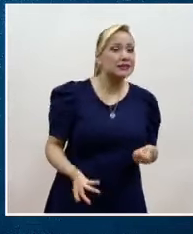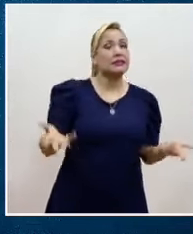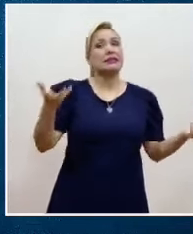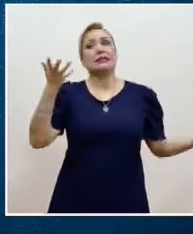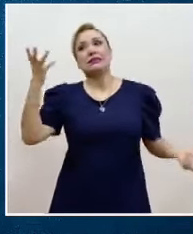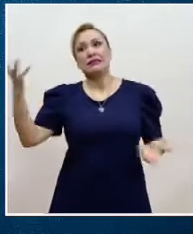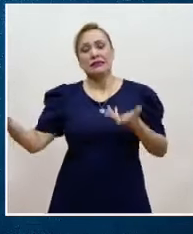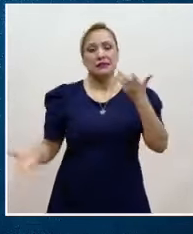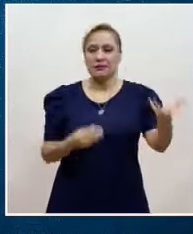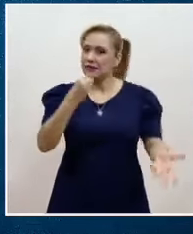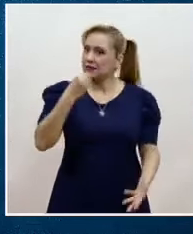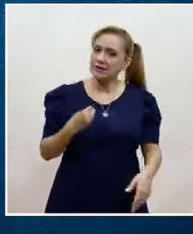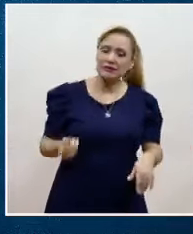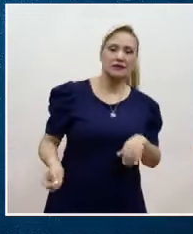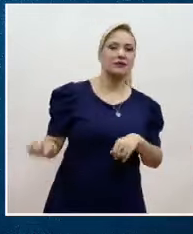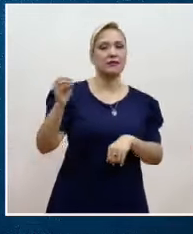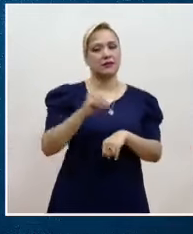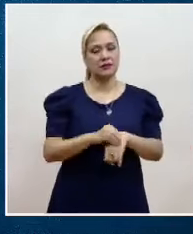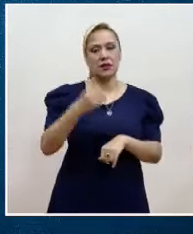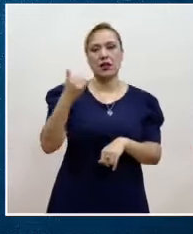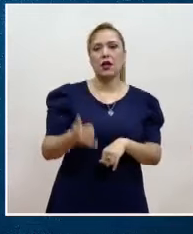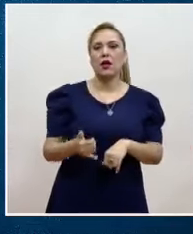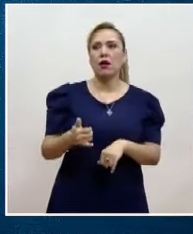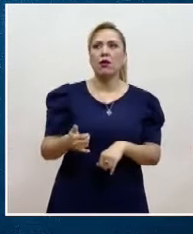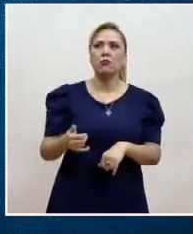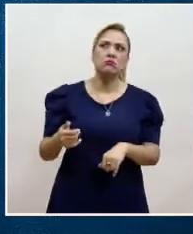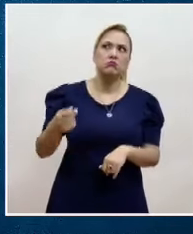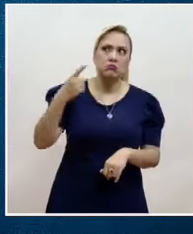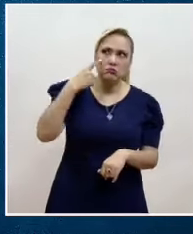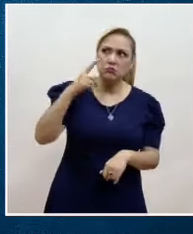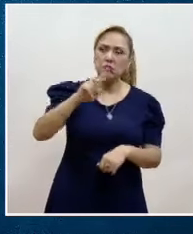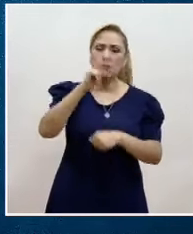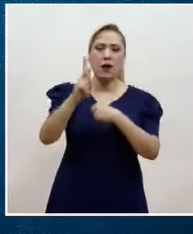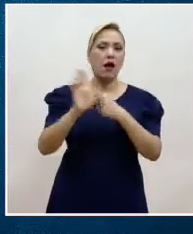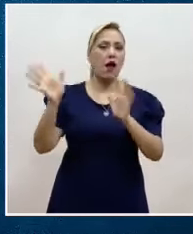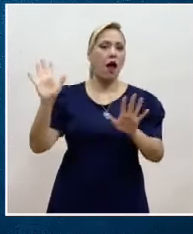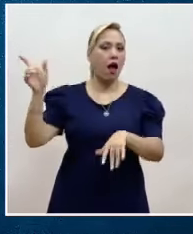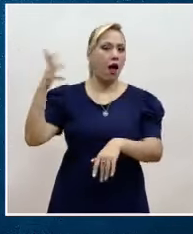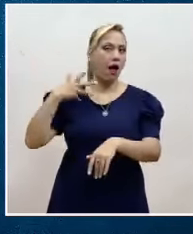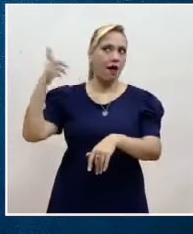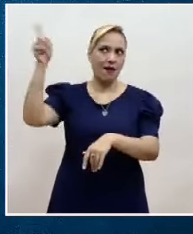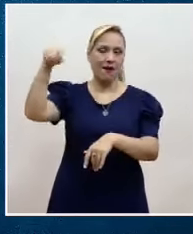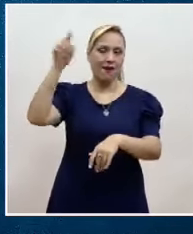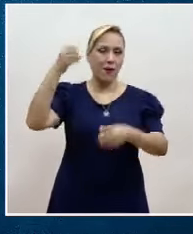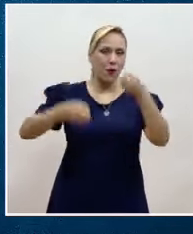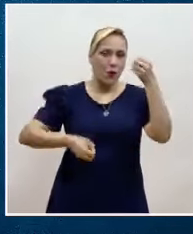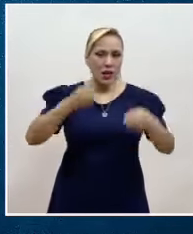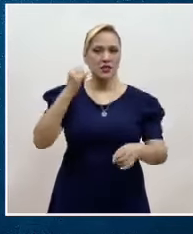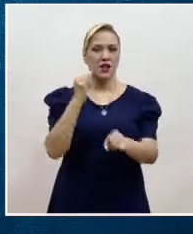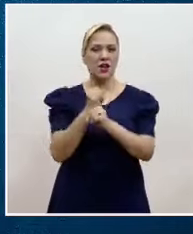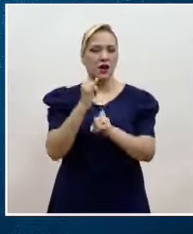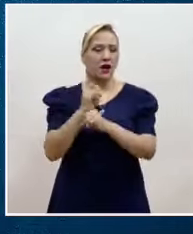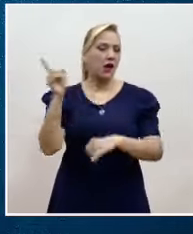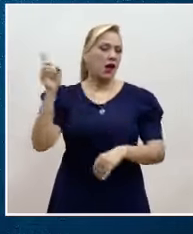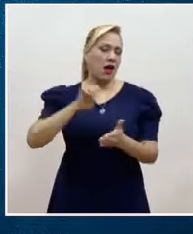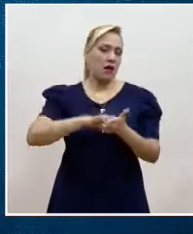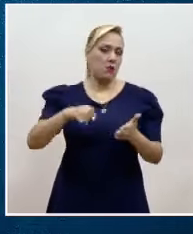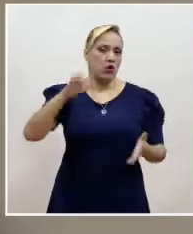importantes es la respuesta que se demostró. Los países que ya tenían implementada justicia digital, juicios en línea, por ejemplo China,